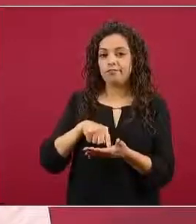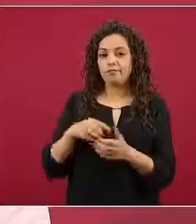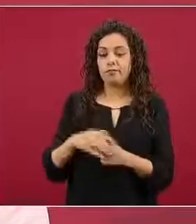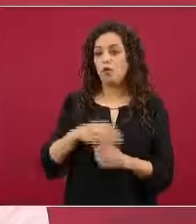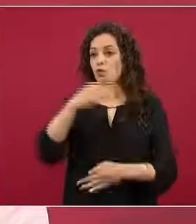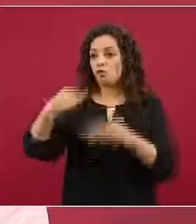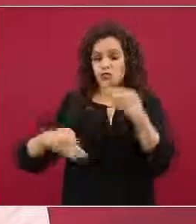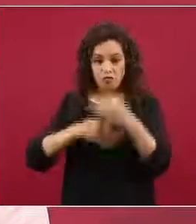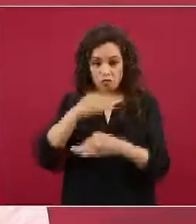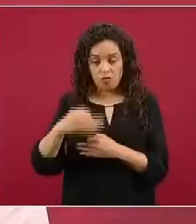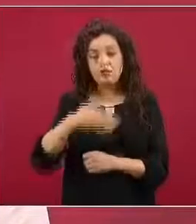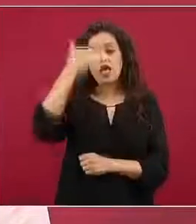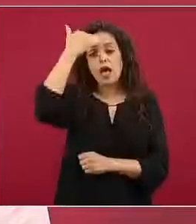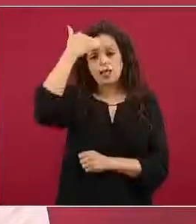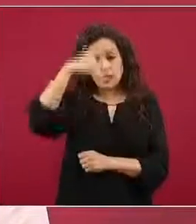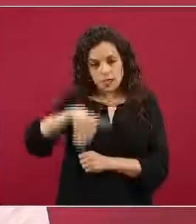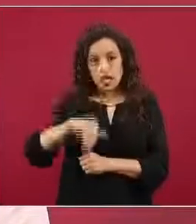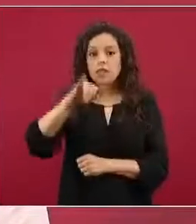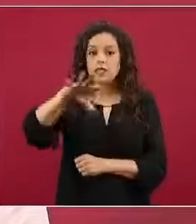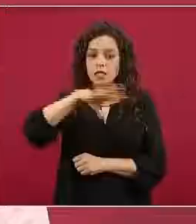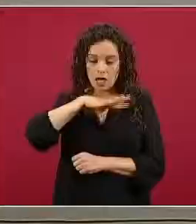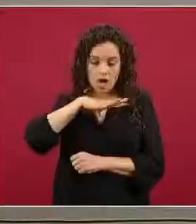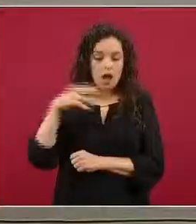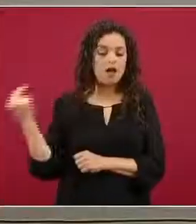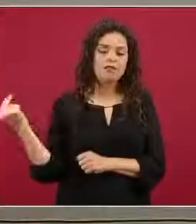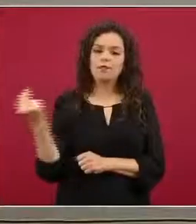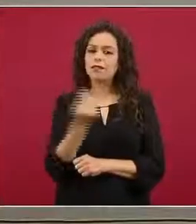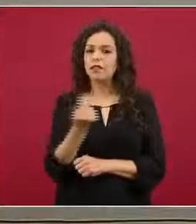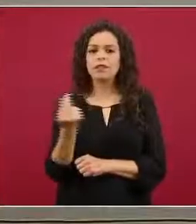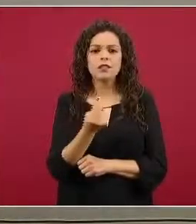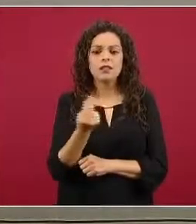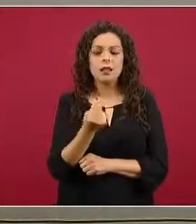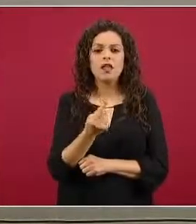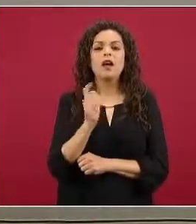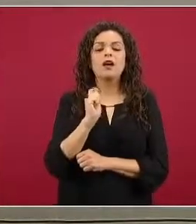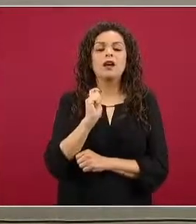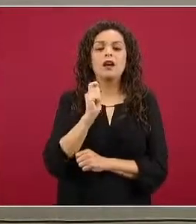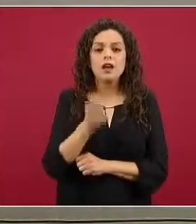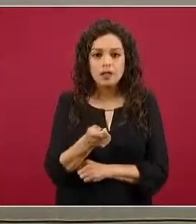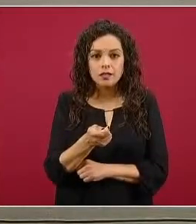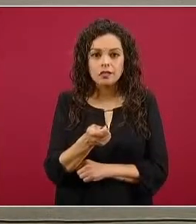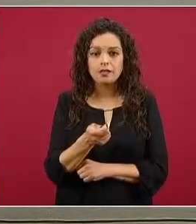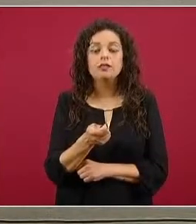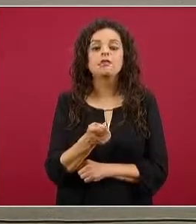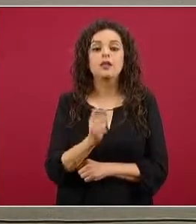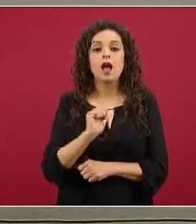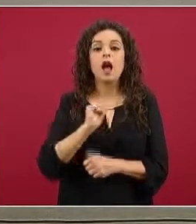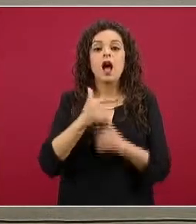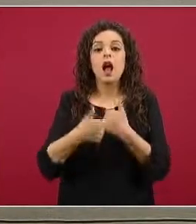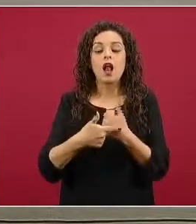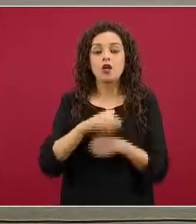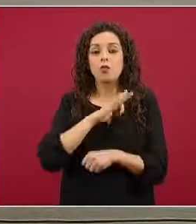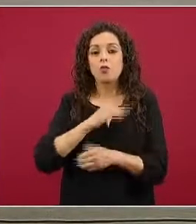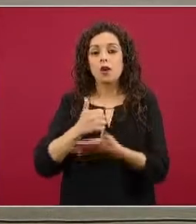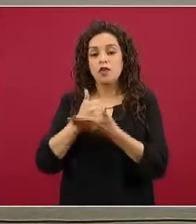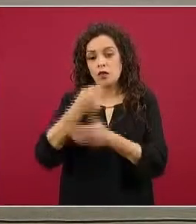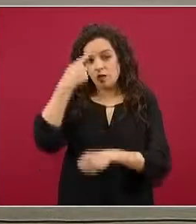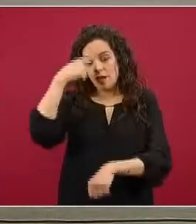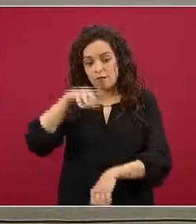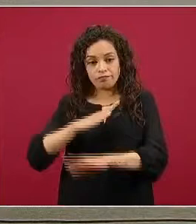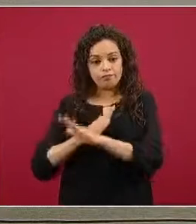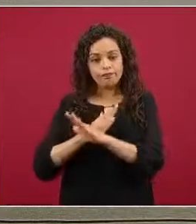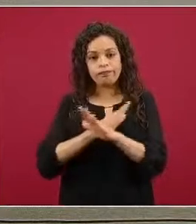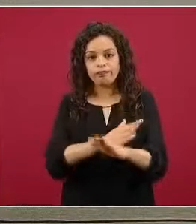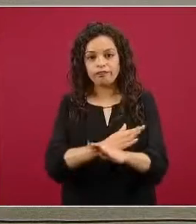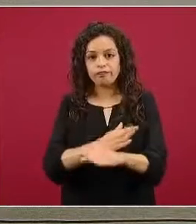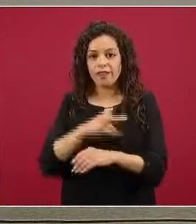necesidad imperiosa que hay de tener un elemento preventivo contra este virus que nos